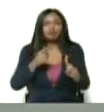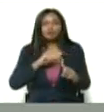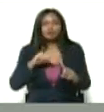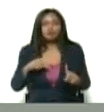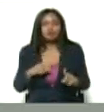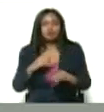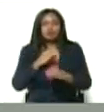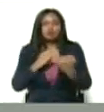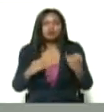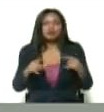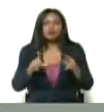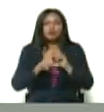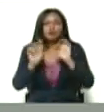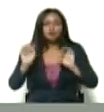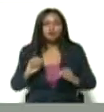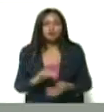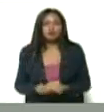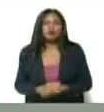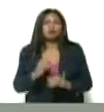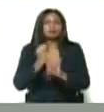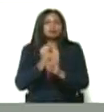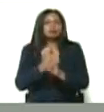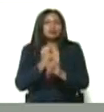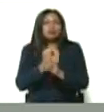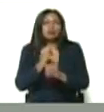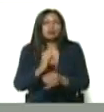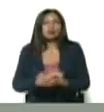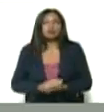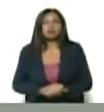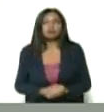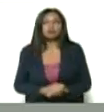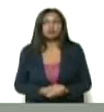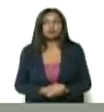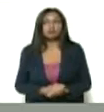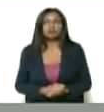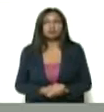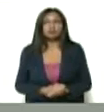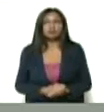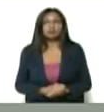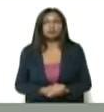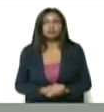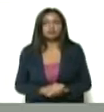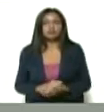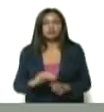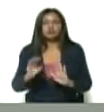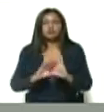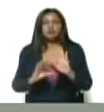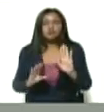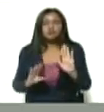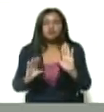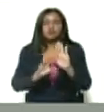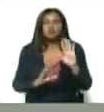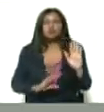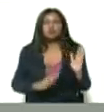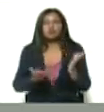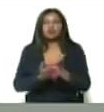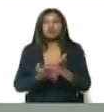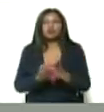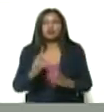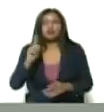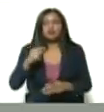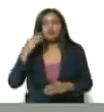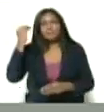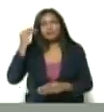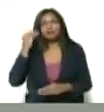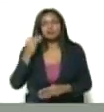debemos terminar vía online este curso escolar. Y debemos pensar